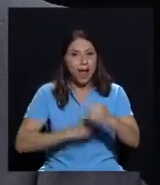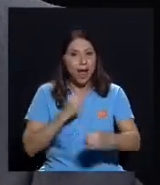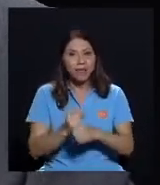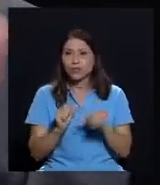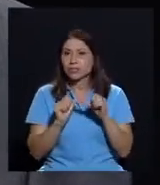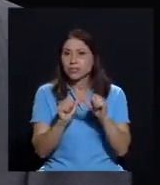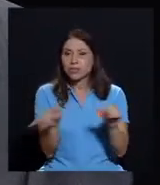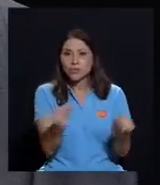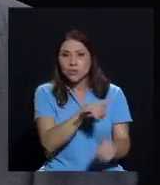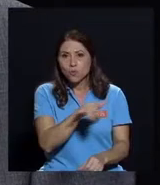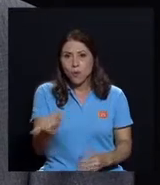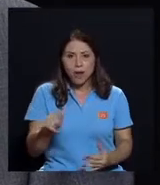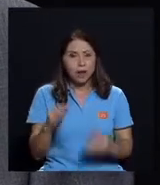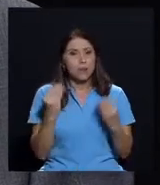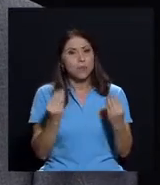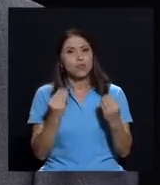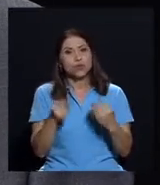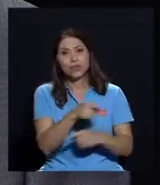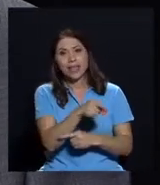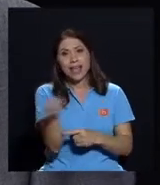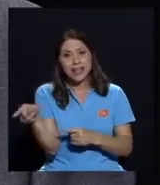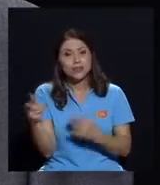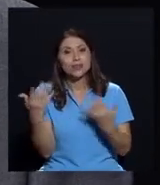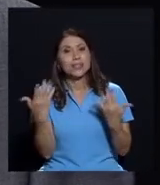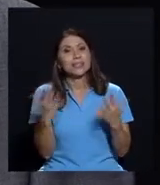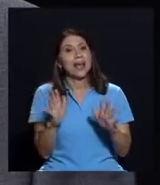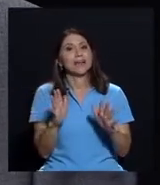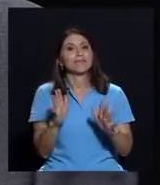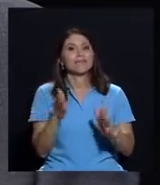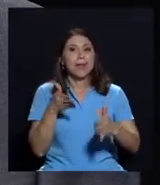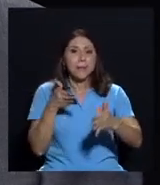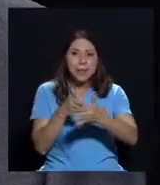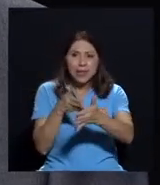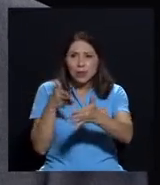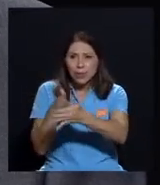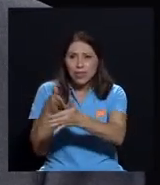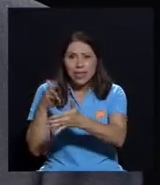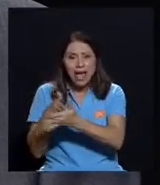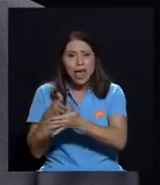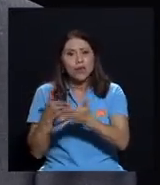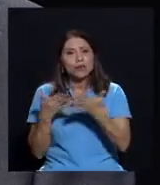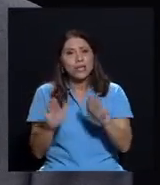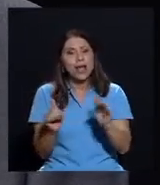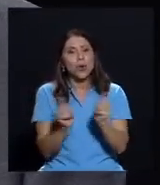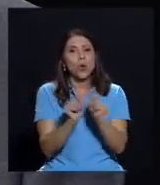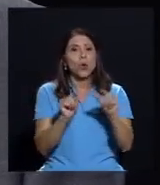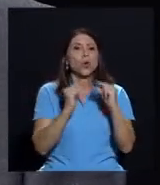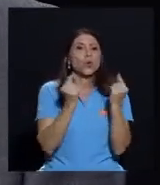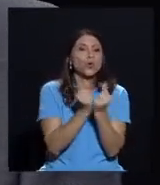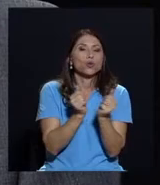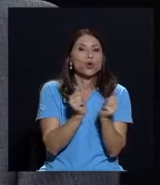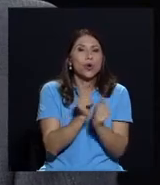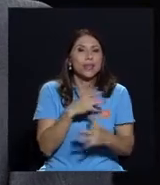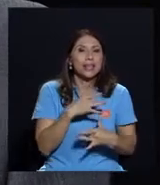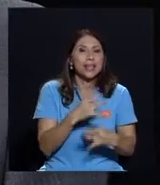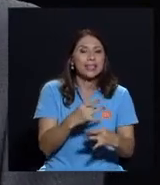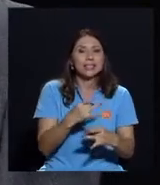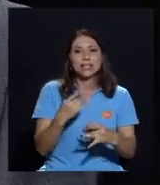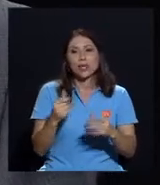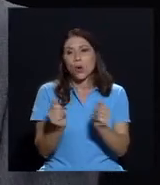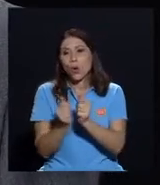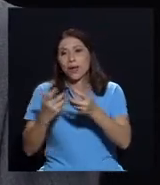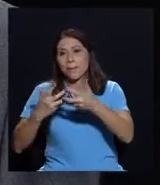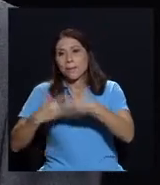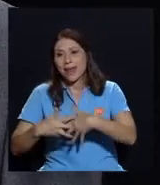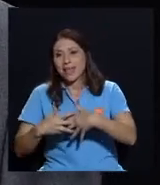bonos van están incluso preadjudicado por grupos con intereses o por empresas o sea que va a ser